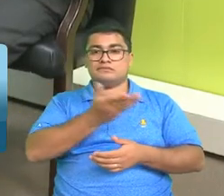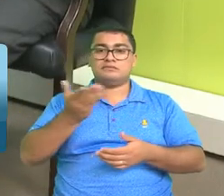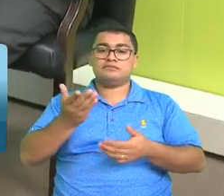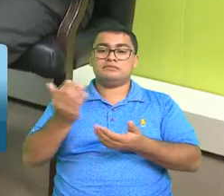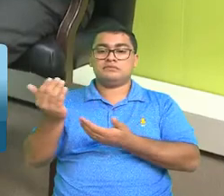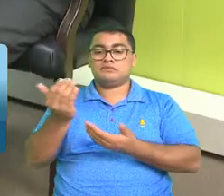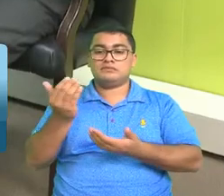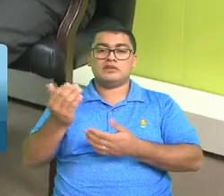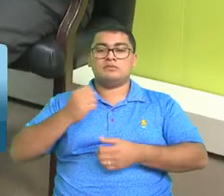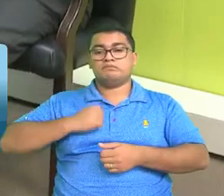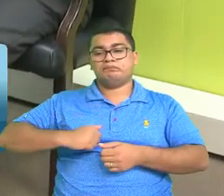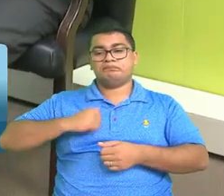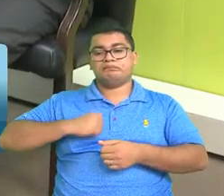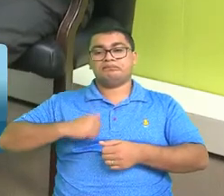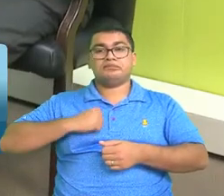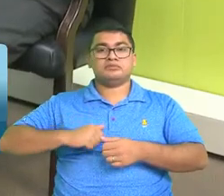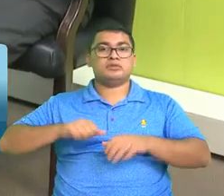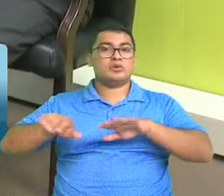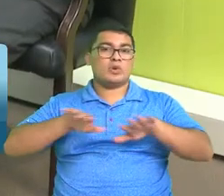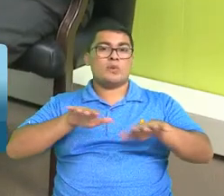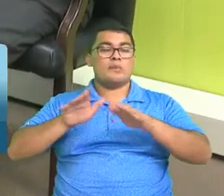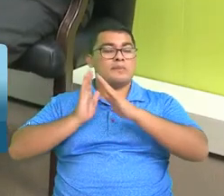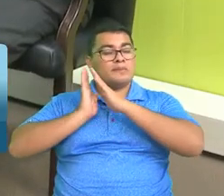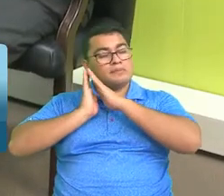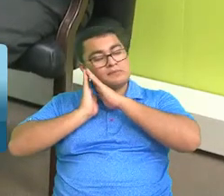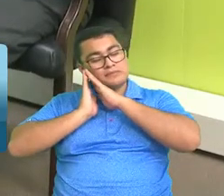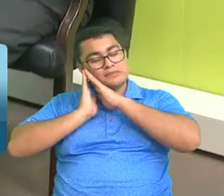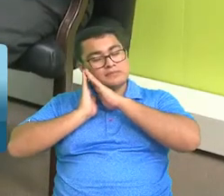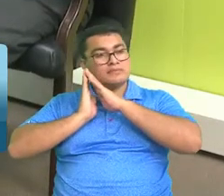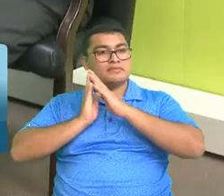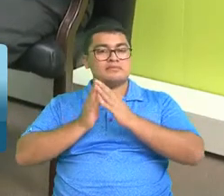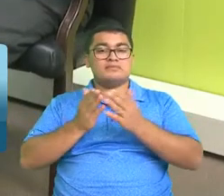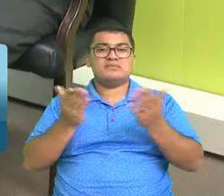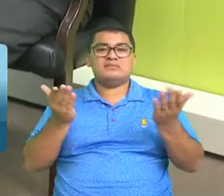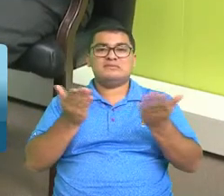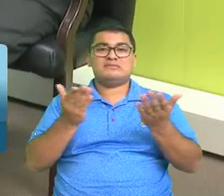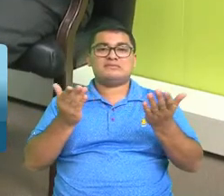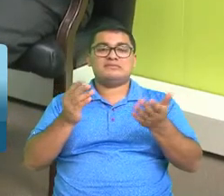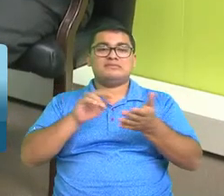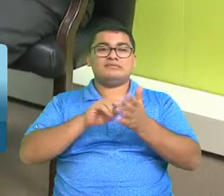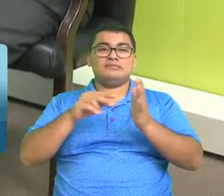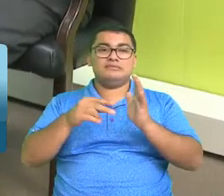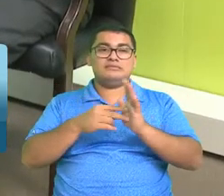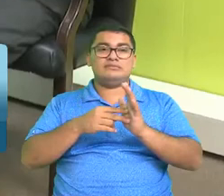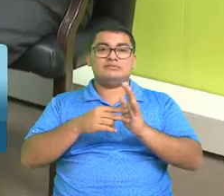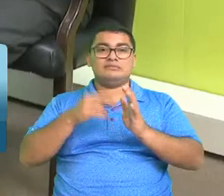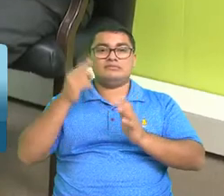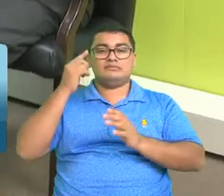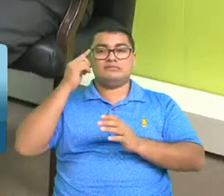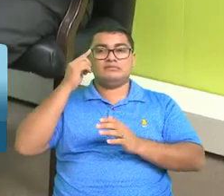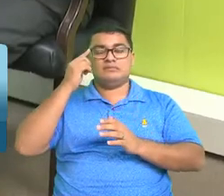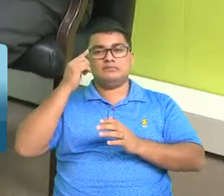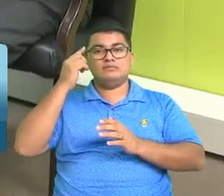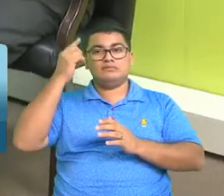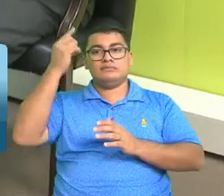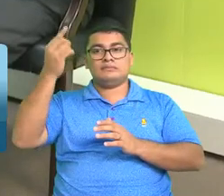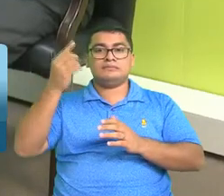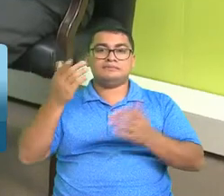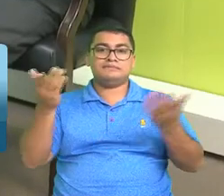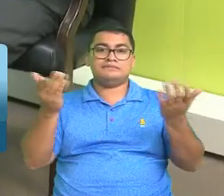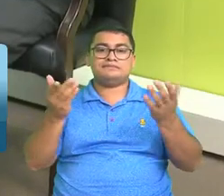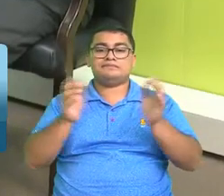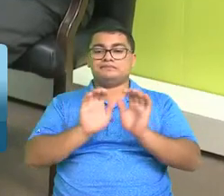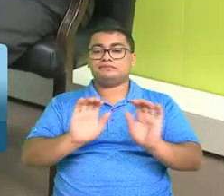niño con diarrea no duerme, no contribuye a ese desarrollo mental que tiene que tener todo